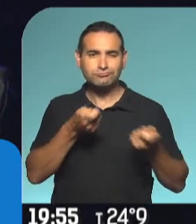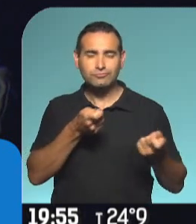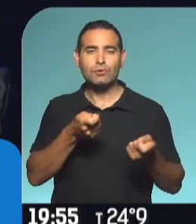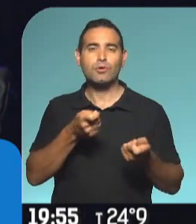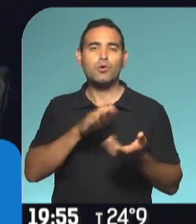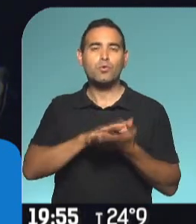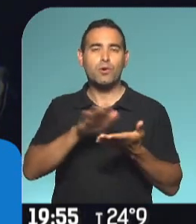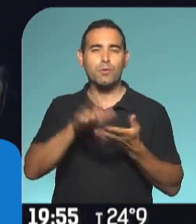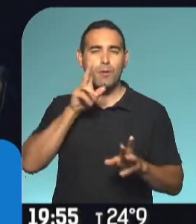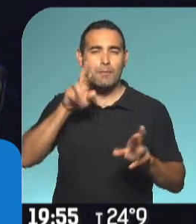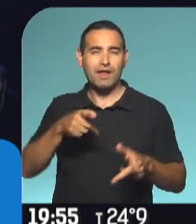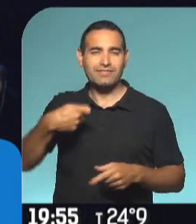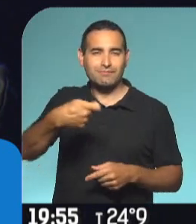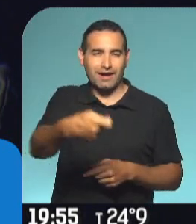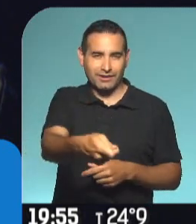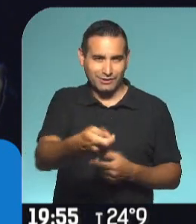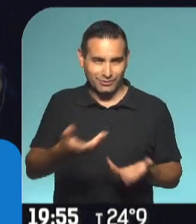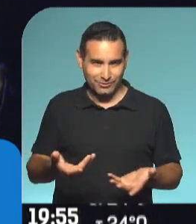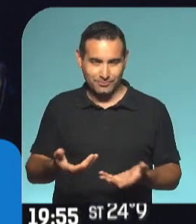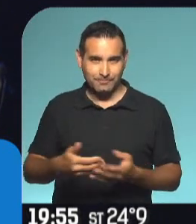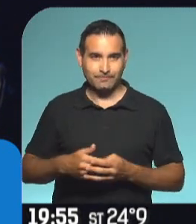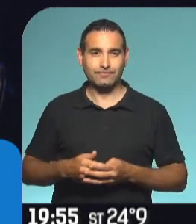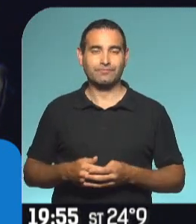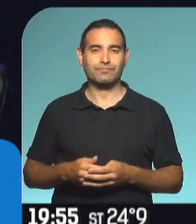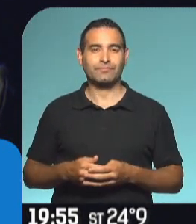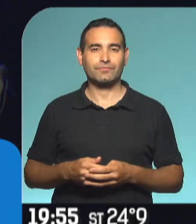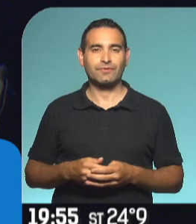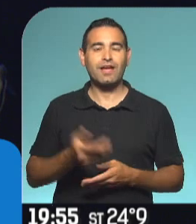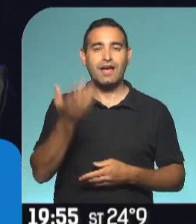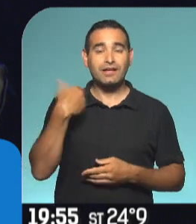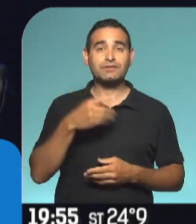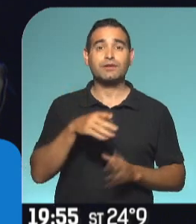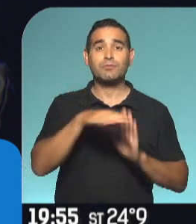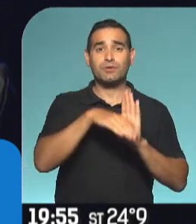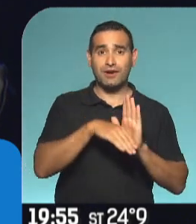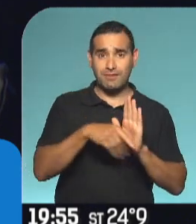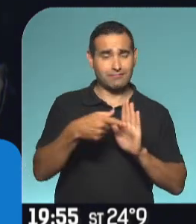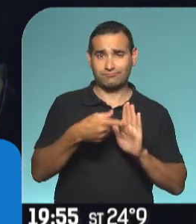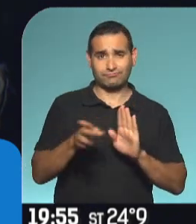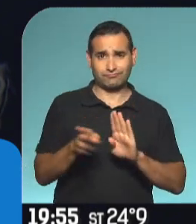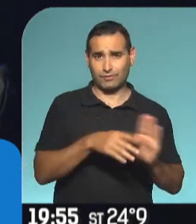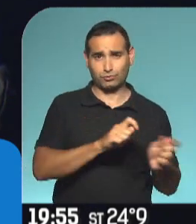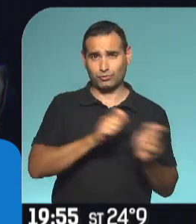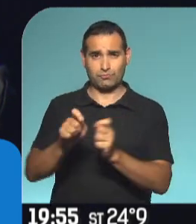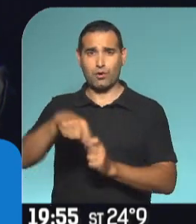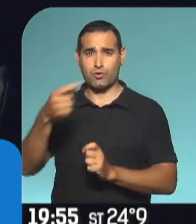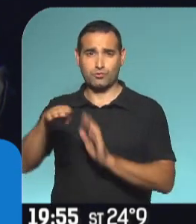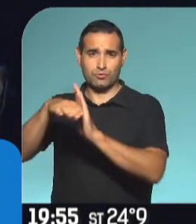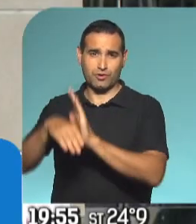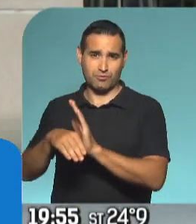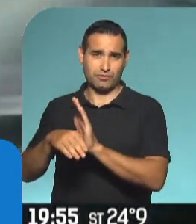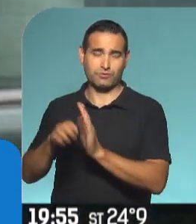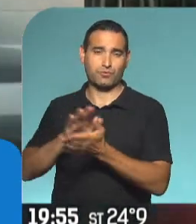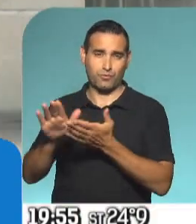el nuevo programa financiero, valga la redundancia, que va a reemplazar al programa stand-by vigente que está desde